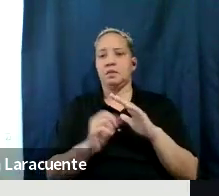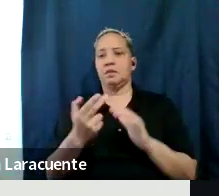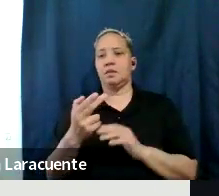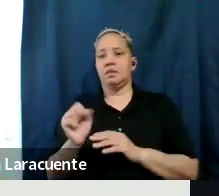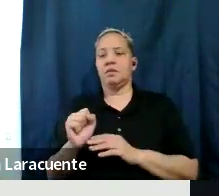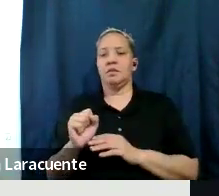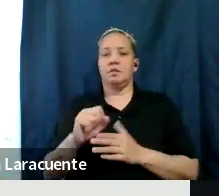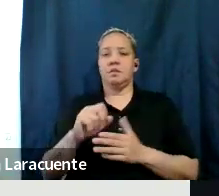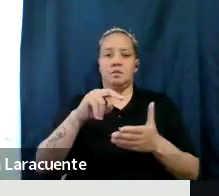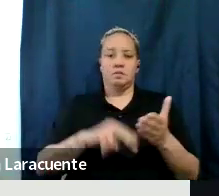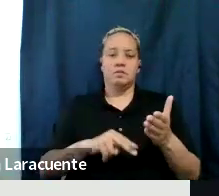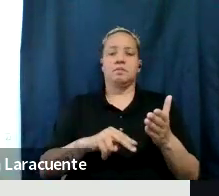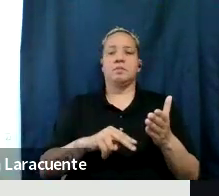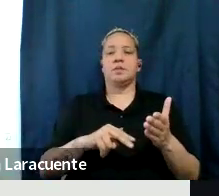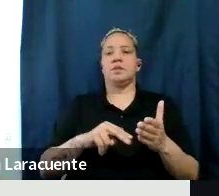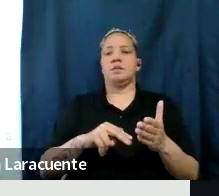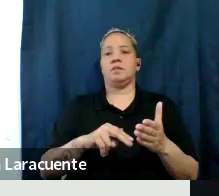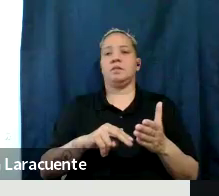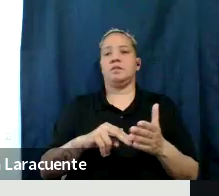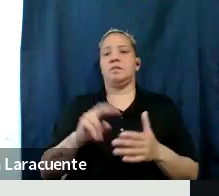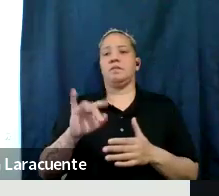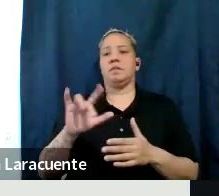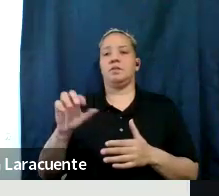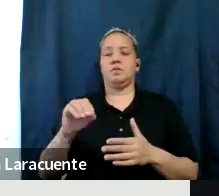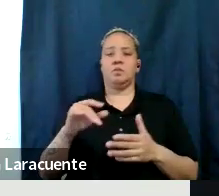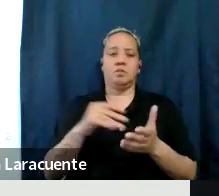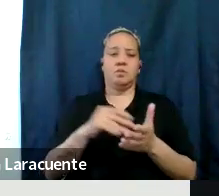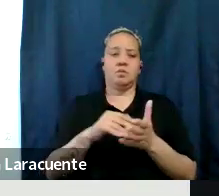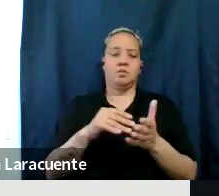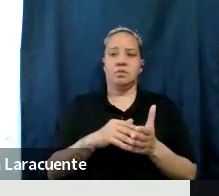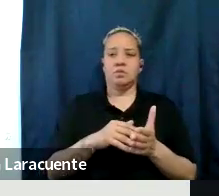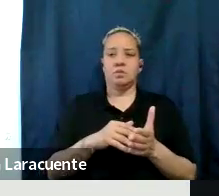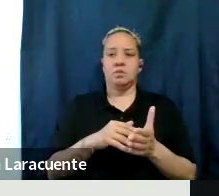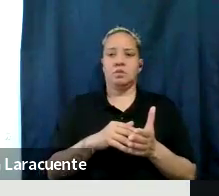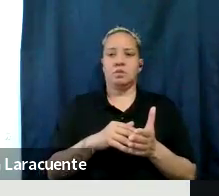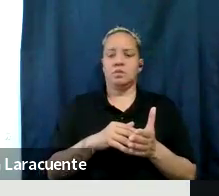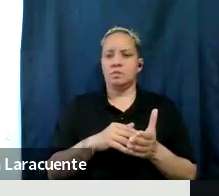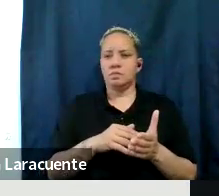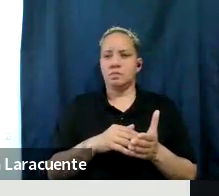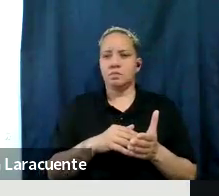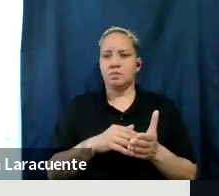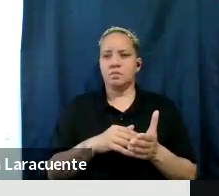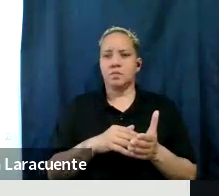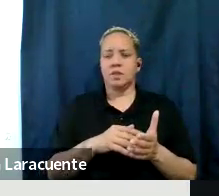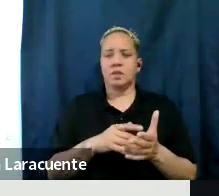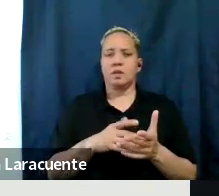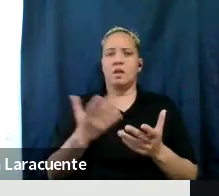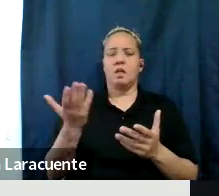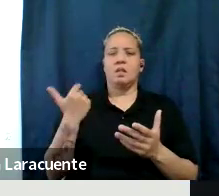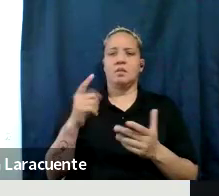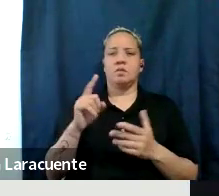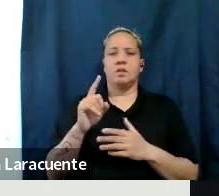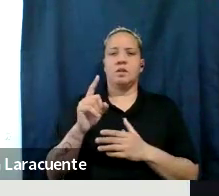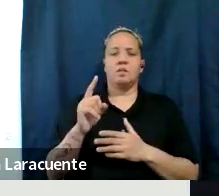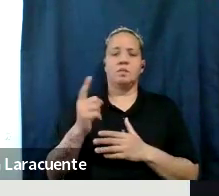leía Platero y yo, por ejemplo. Eso lo ha estudiado muy bien Palau de Nemes, a quien cité anteriormente, una de las